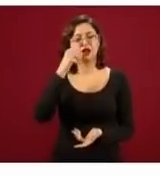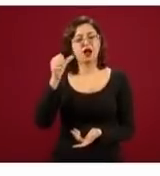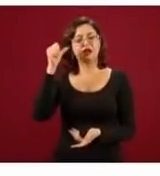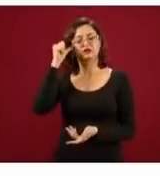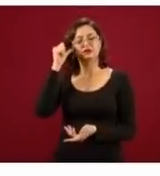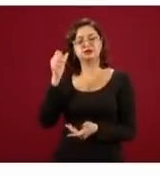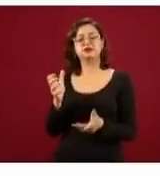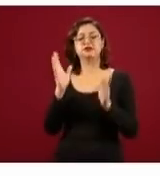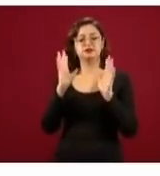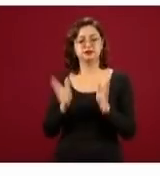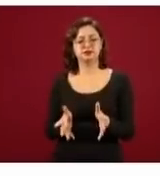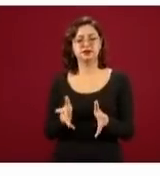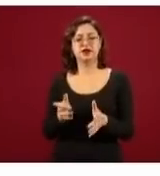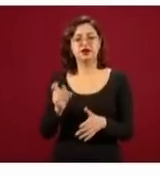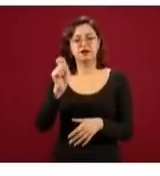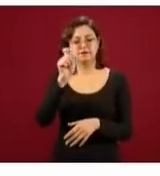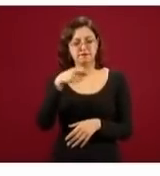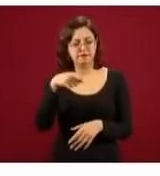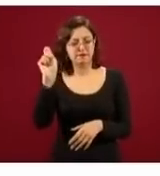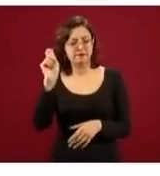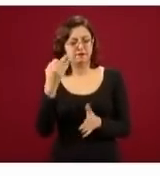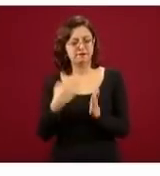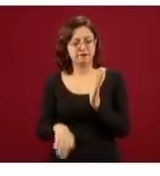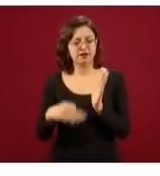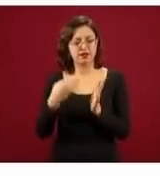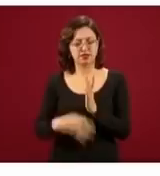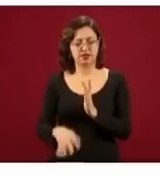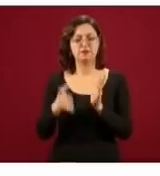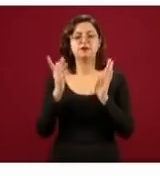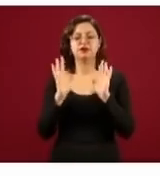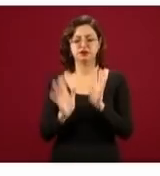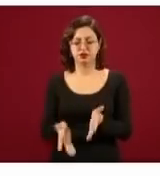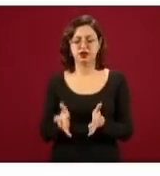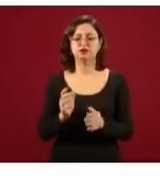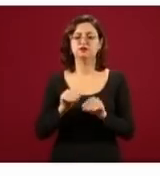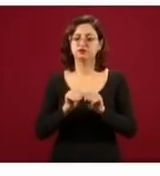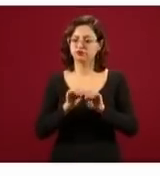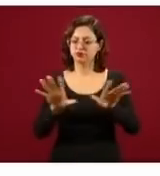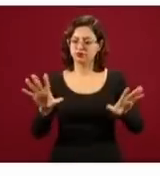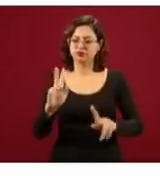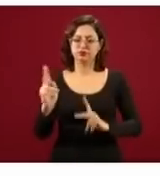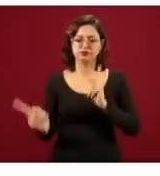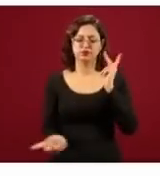tiene, le falta una flechita verde, al día 23, que ayer lanzamos la consulta,